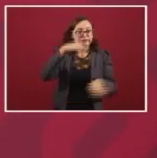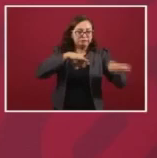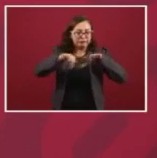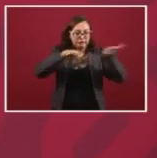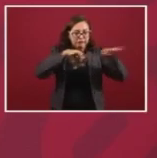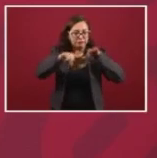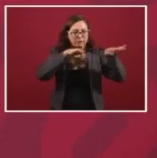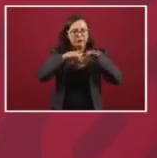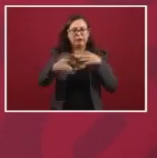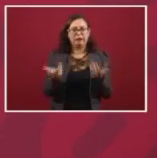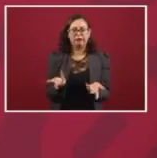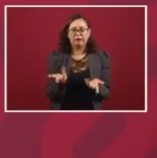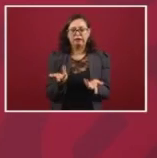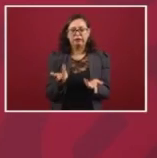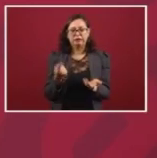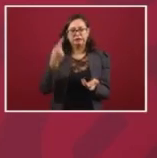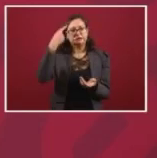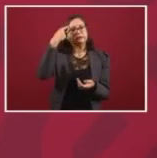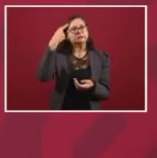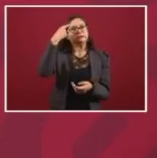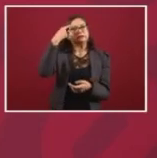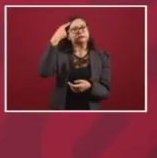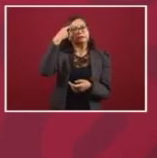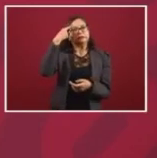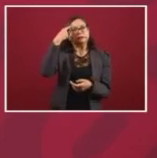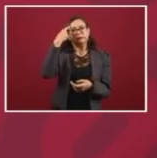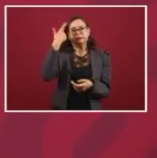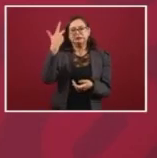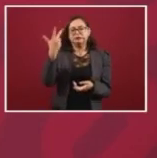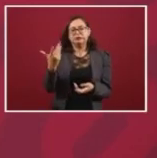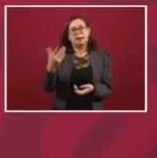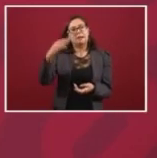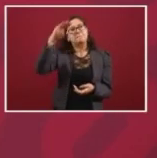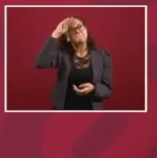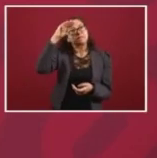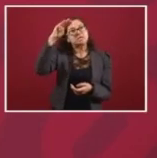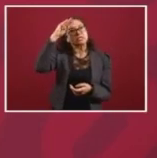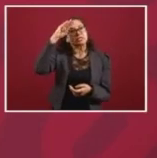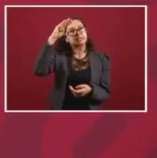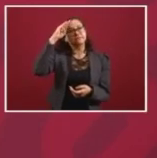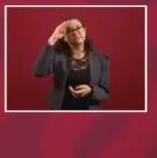Es una mentalidad, un pensamiento